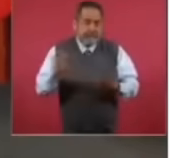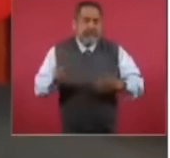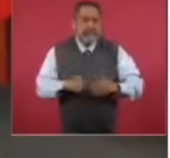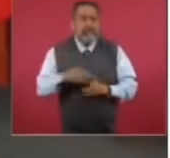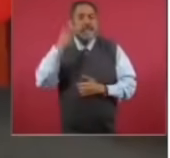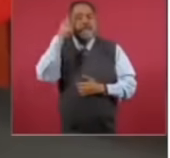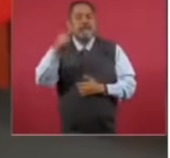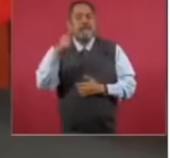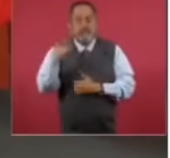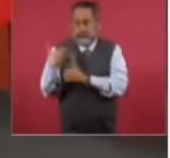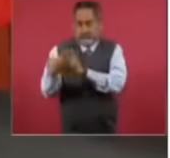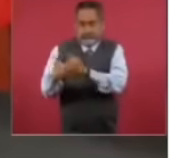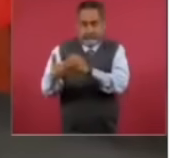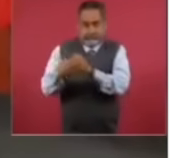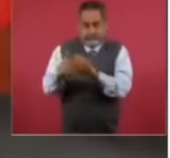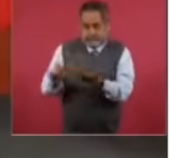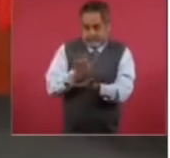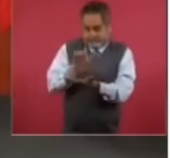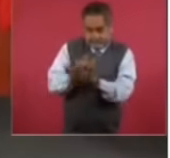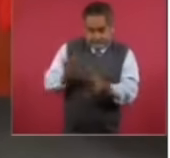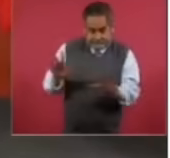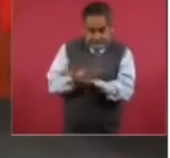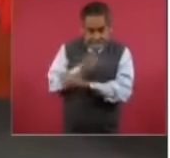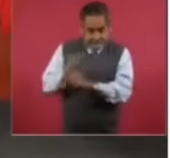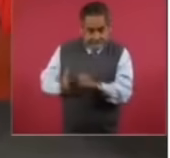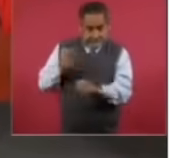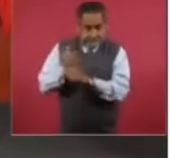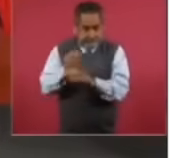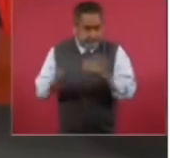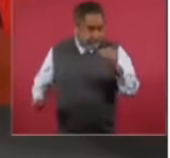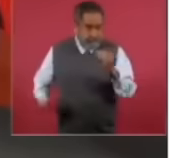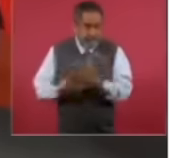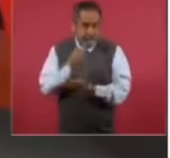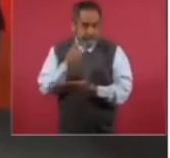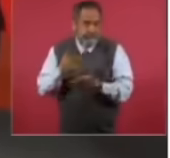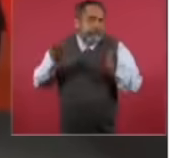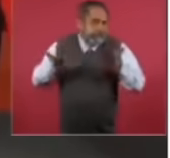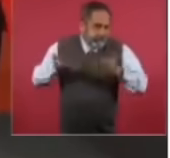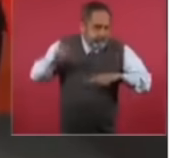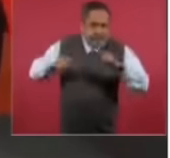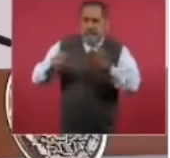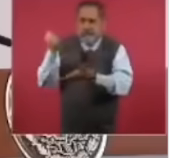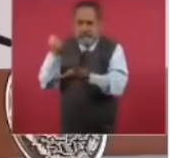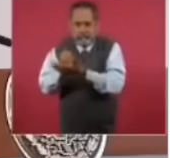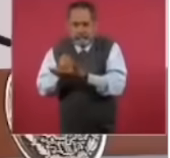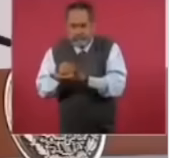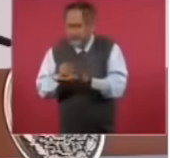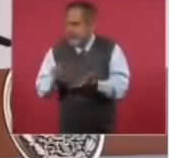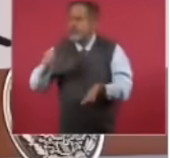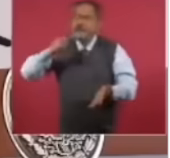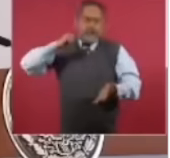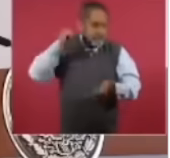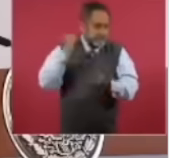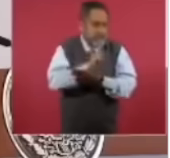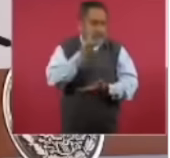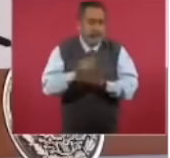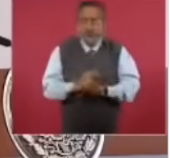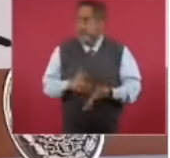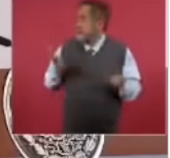Para que cuando se lleve a cabo la reforma, si es que se aprueba, ya no tenga